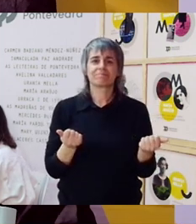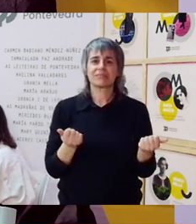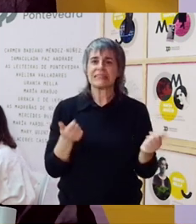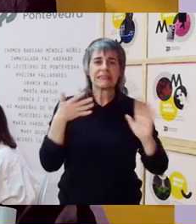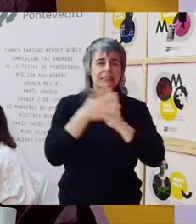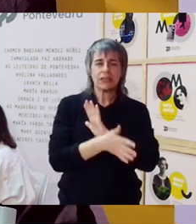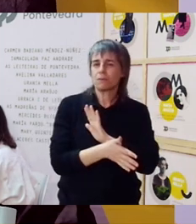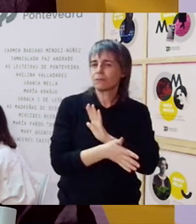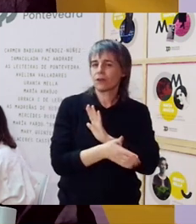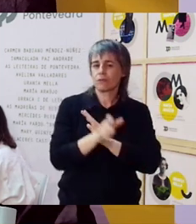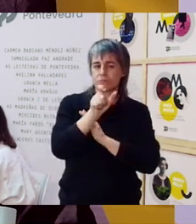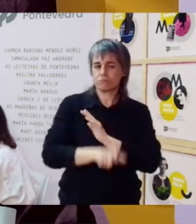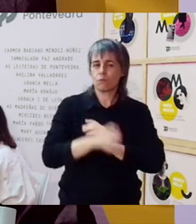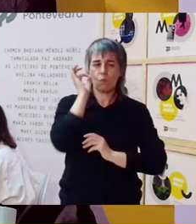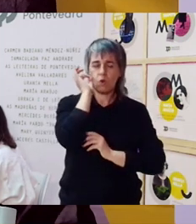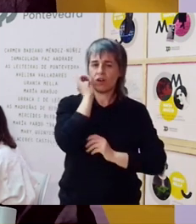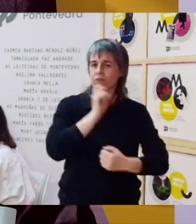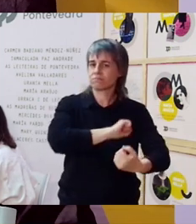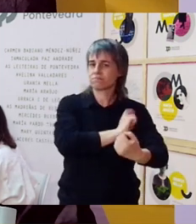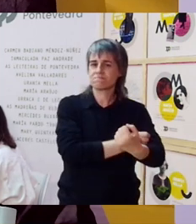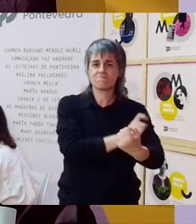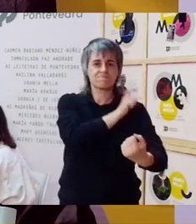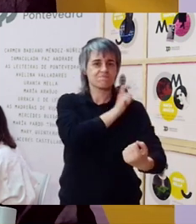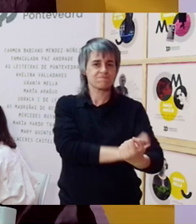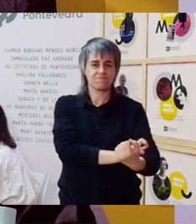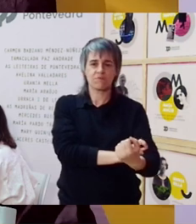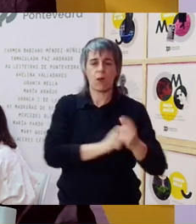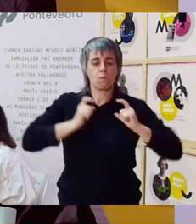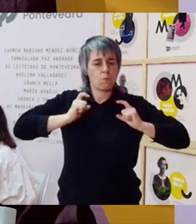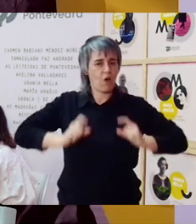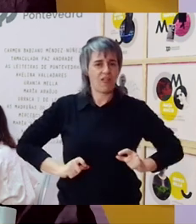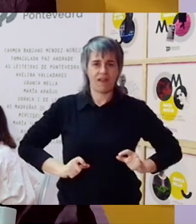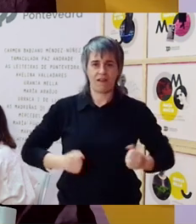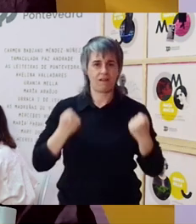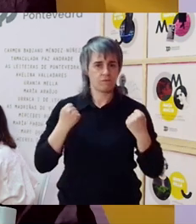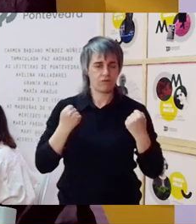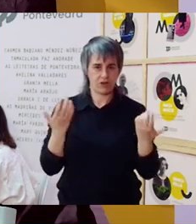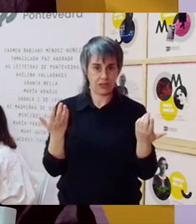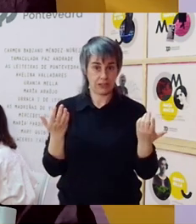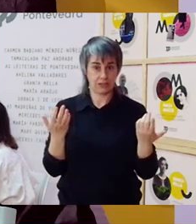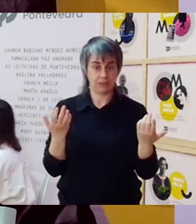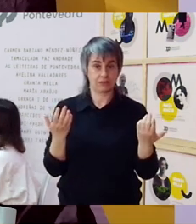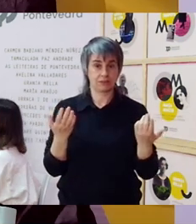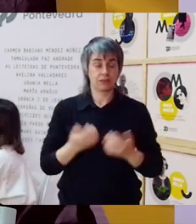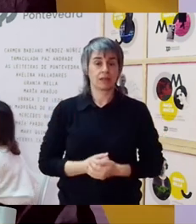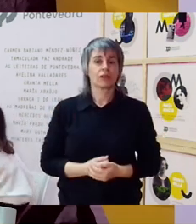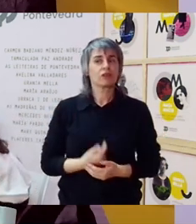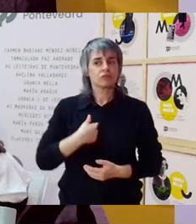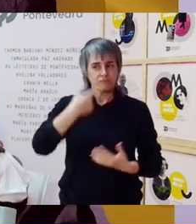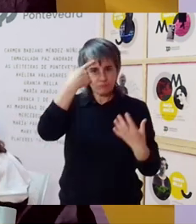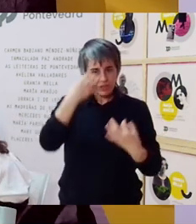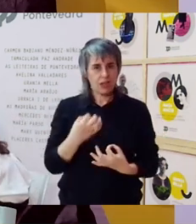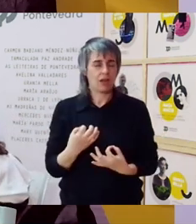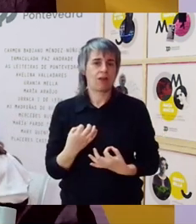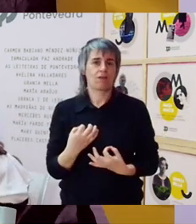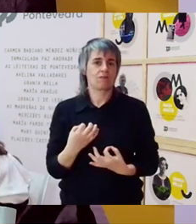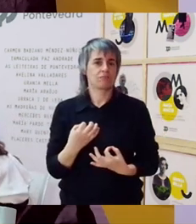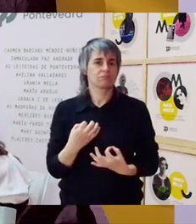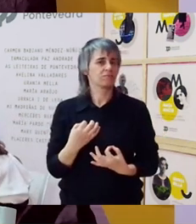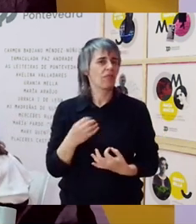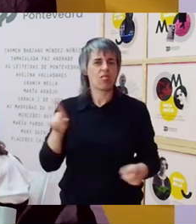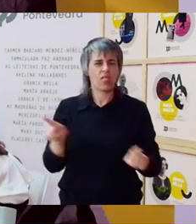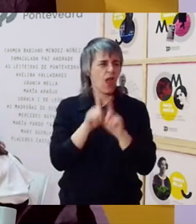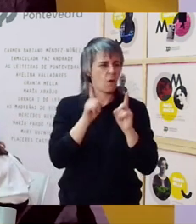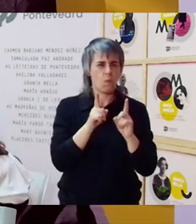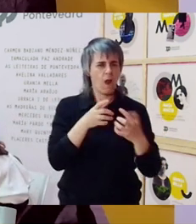sempre foi unha muller tan empoderada e tan forte que eu creo que escornaba contra todos,